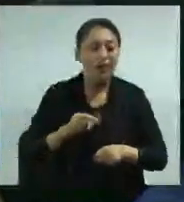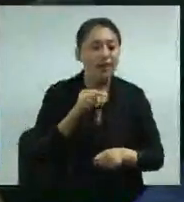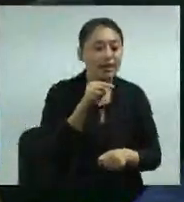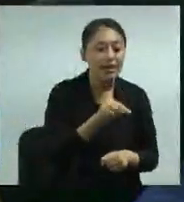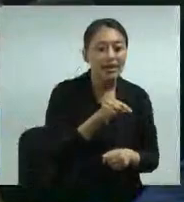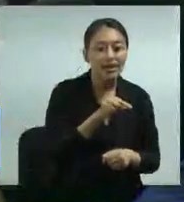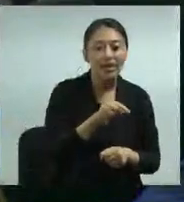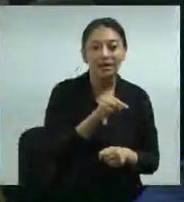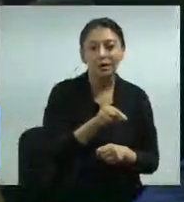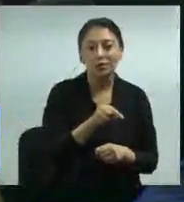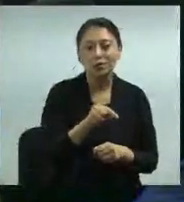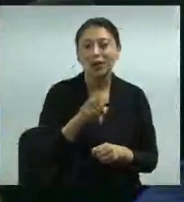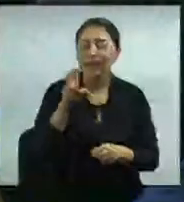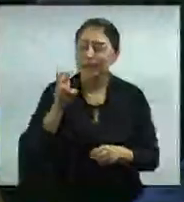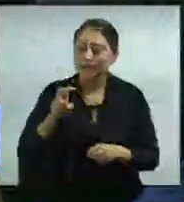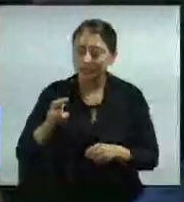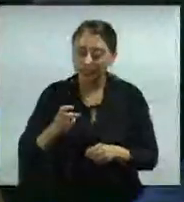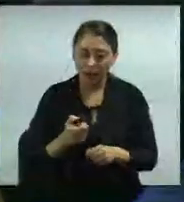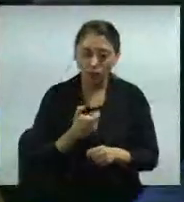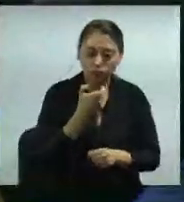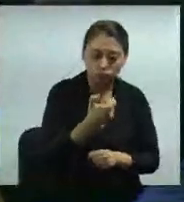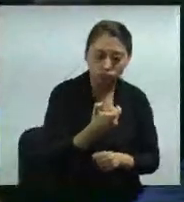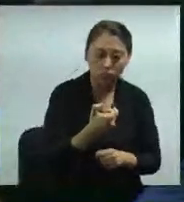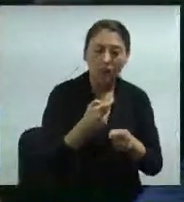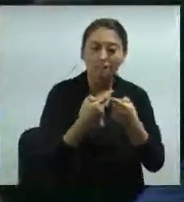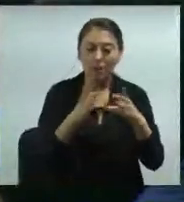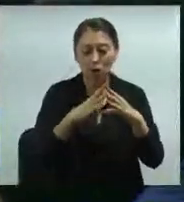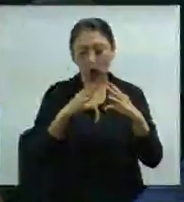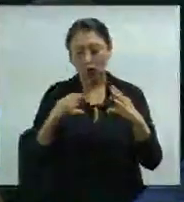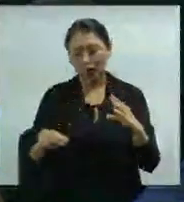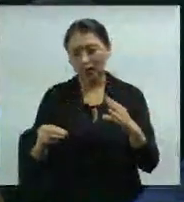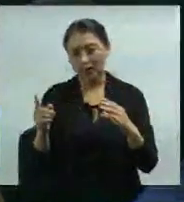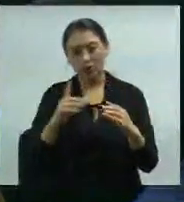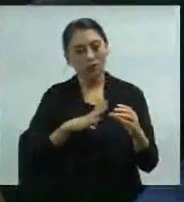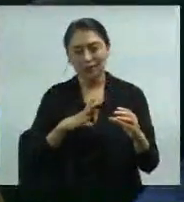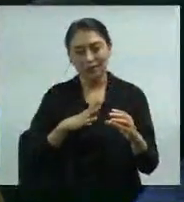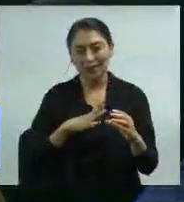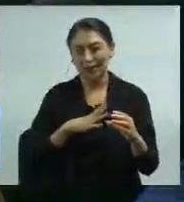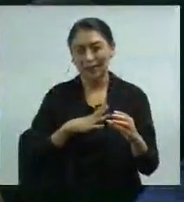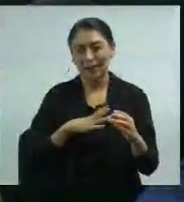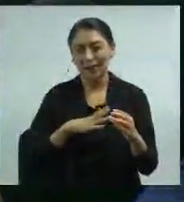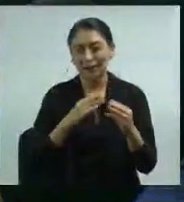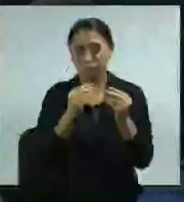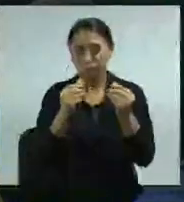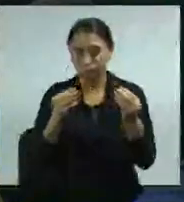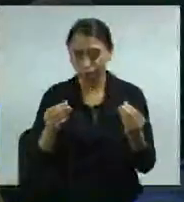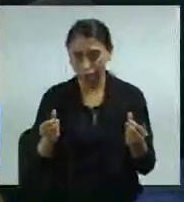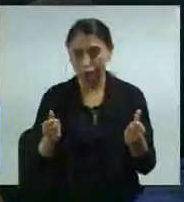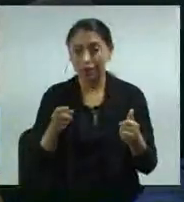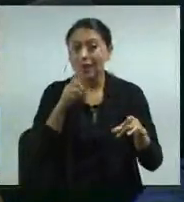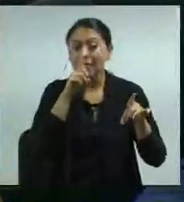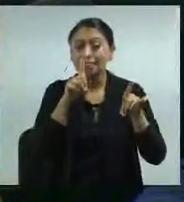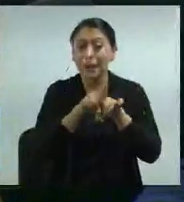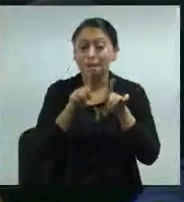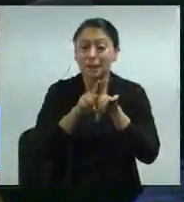y Conred no cuenta con los fondos para ello. Asimismo, me decía ella que los